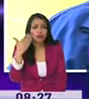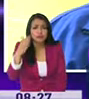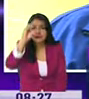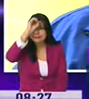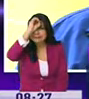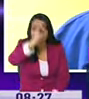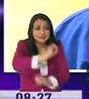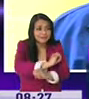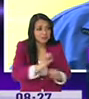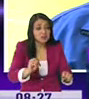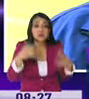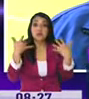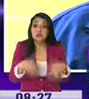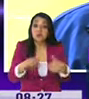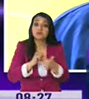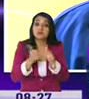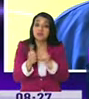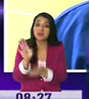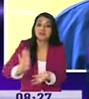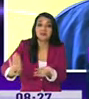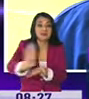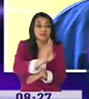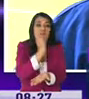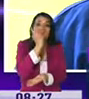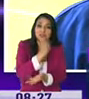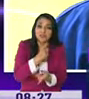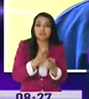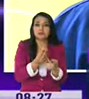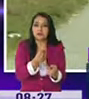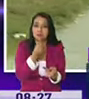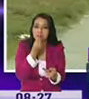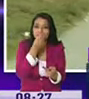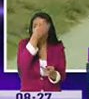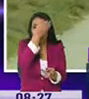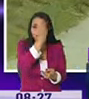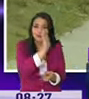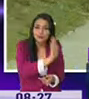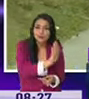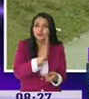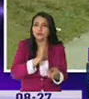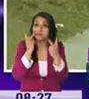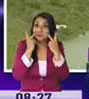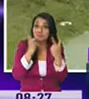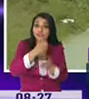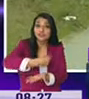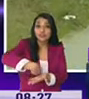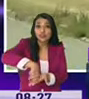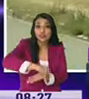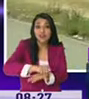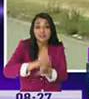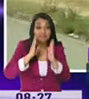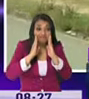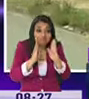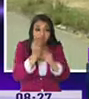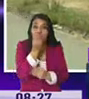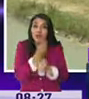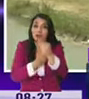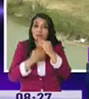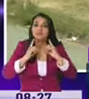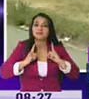El encanto que tiene cada barrio, la cultura gastronómica de cada barrio. Miren, en Solana se preocupan que la comida